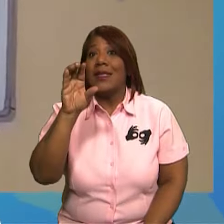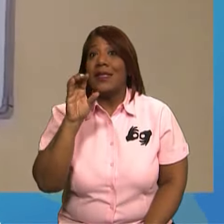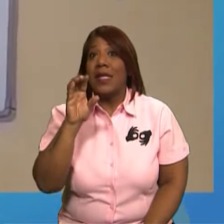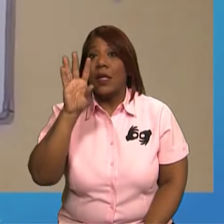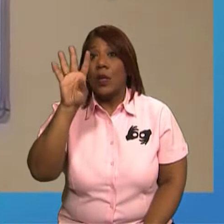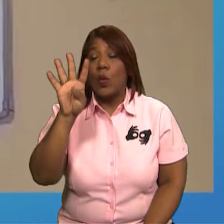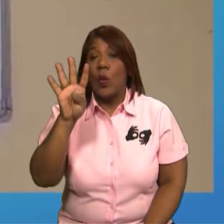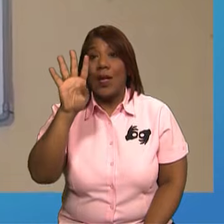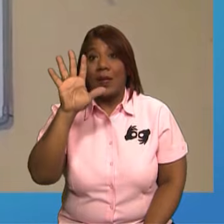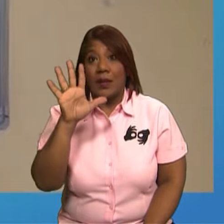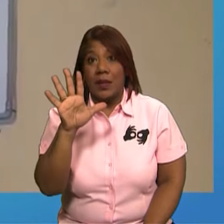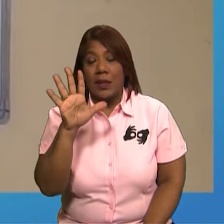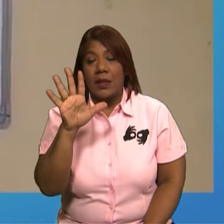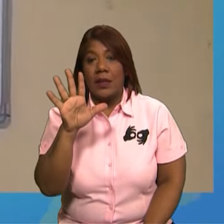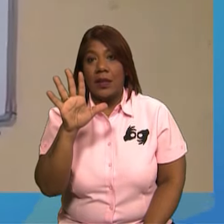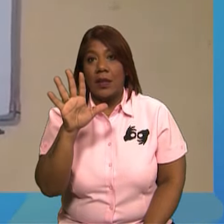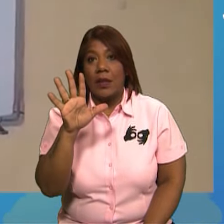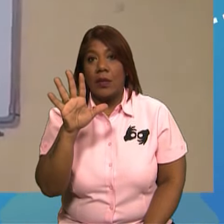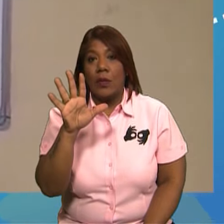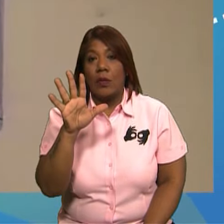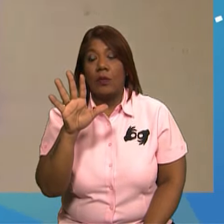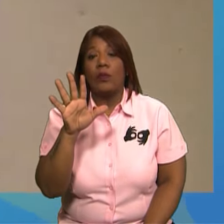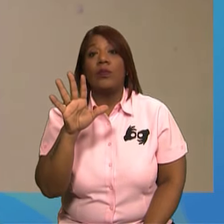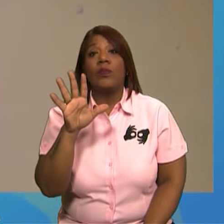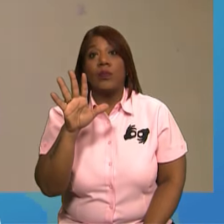145 es